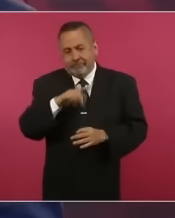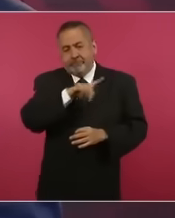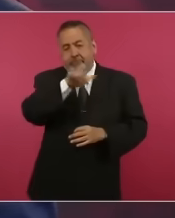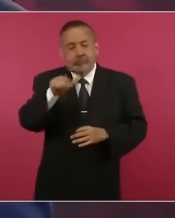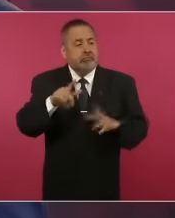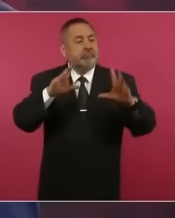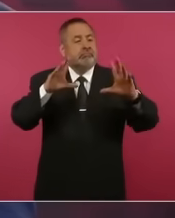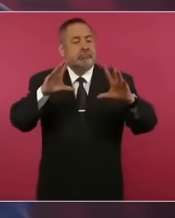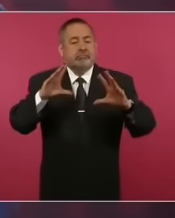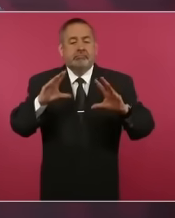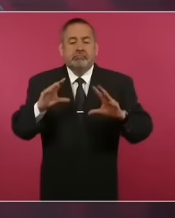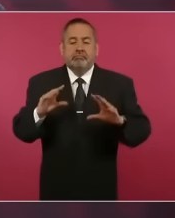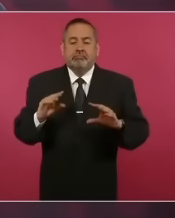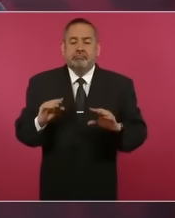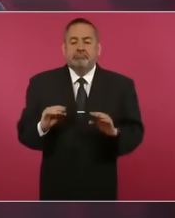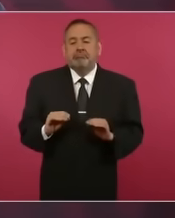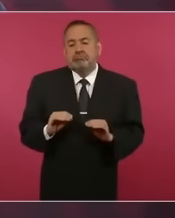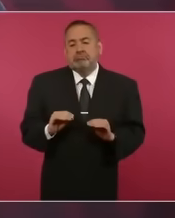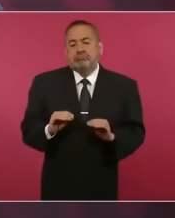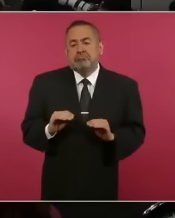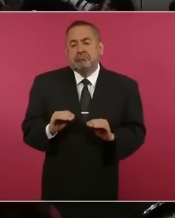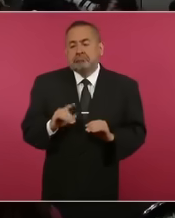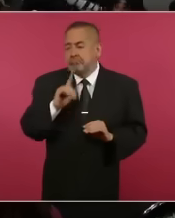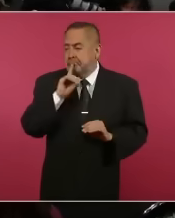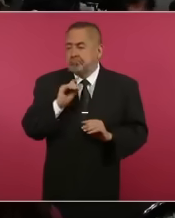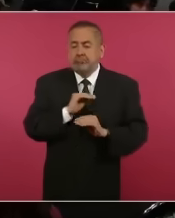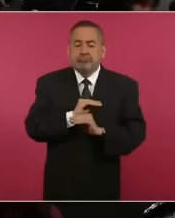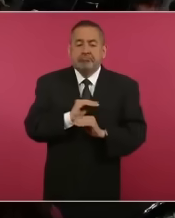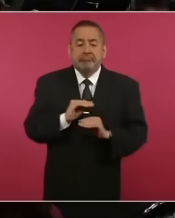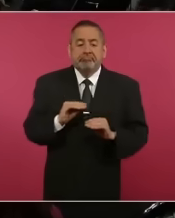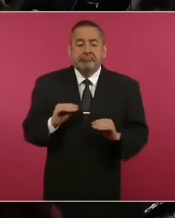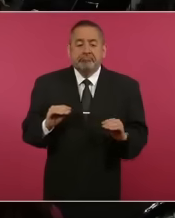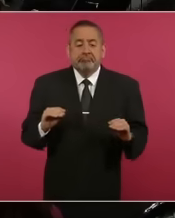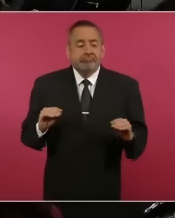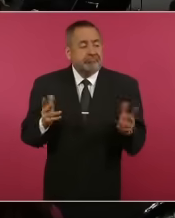a inmovilizarse todo.